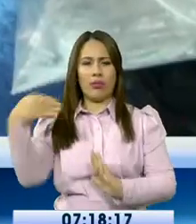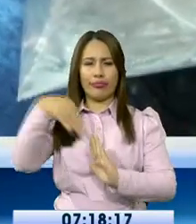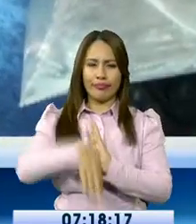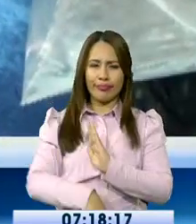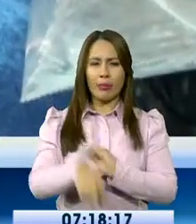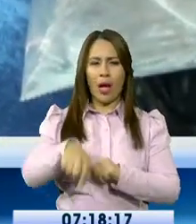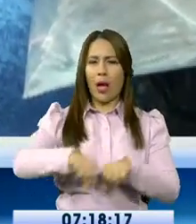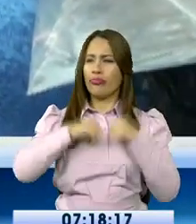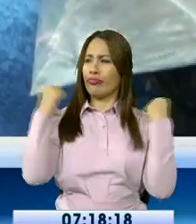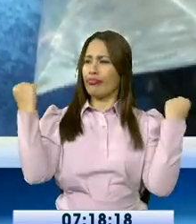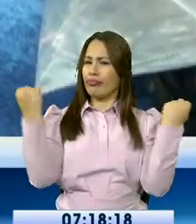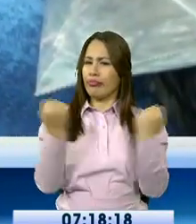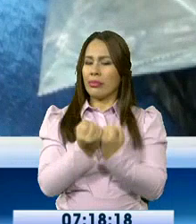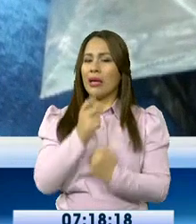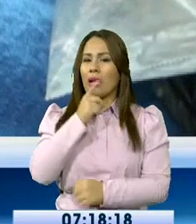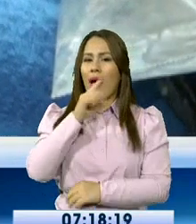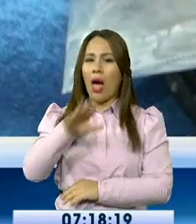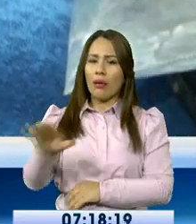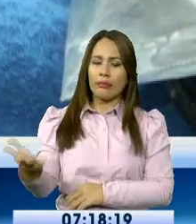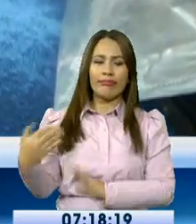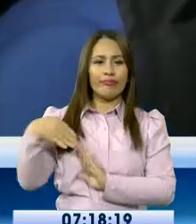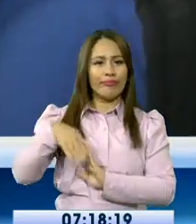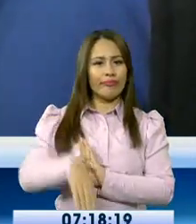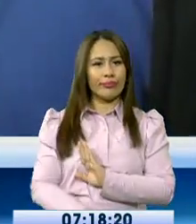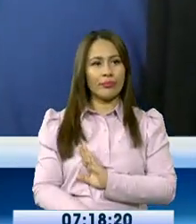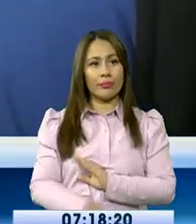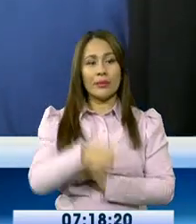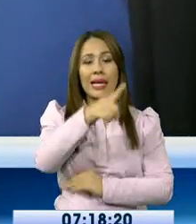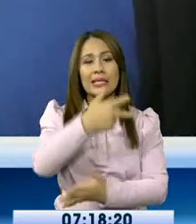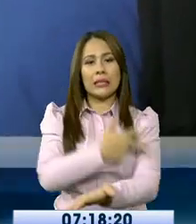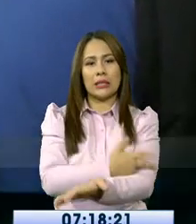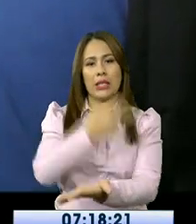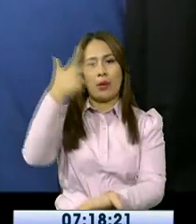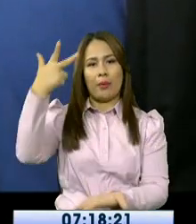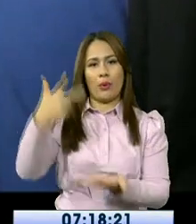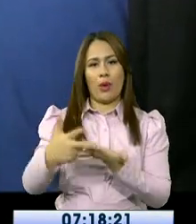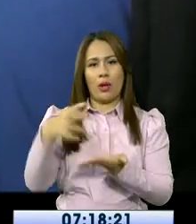este caso a los estudiantes. En Chimborazo